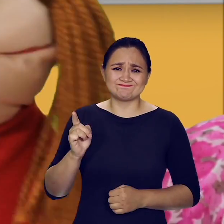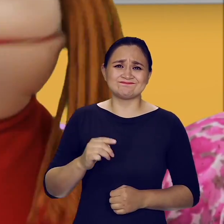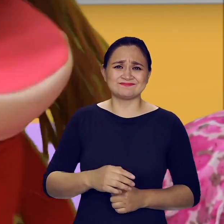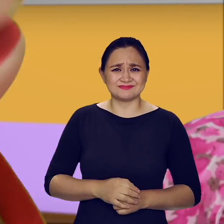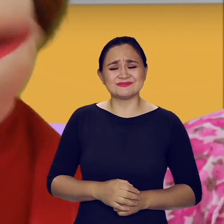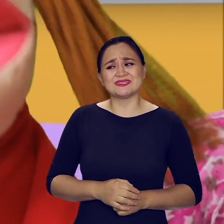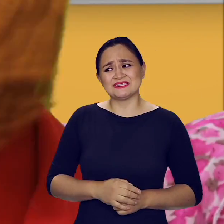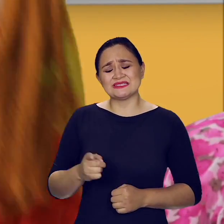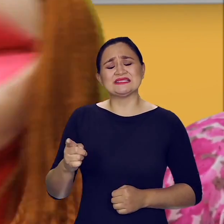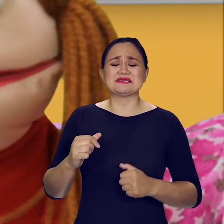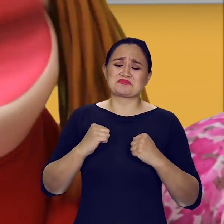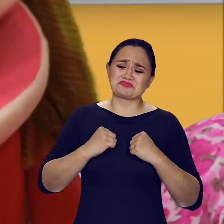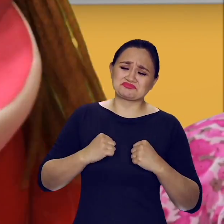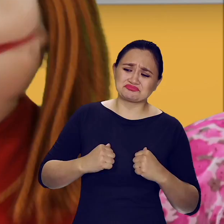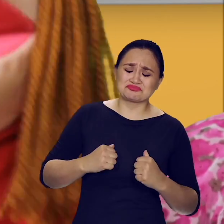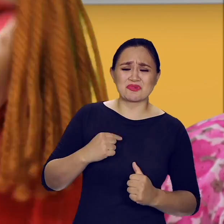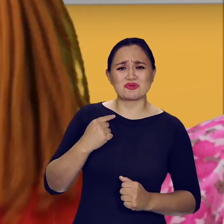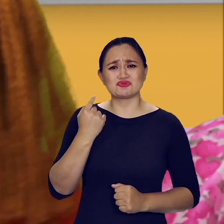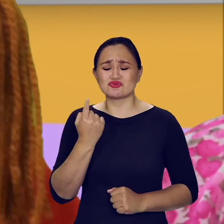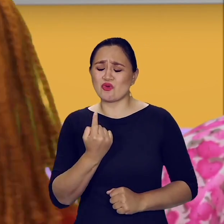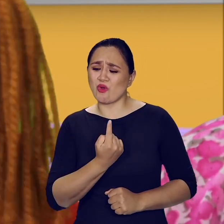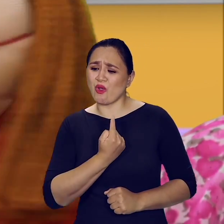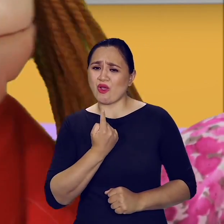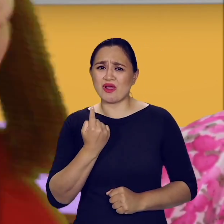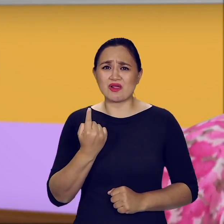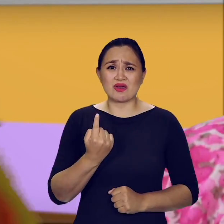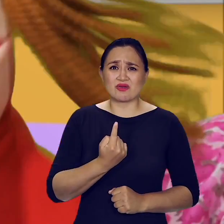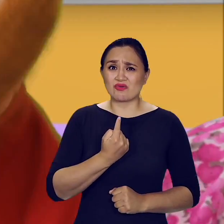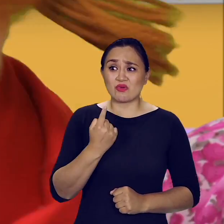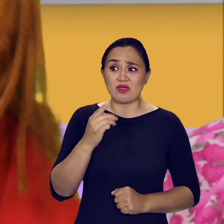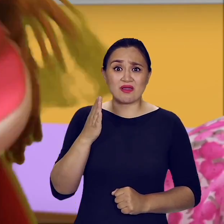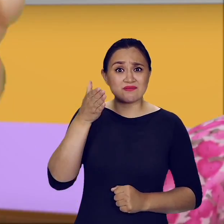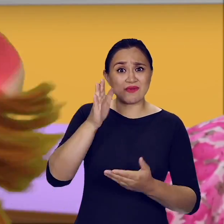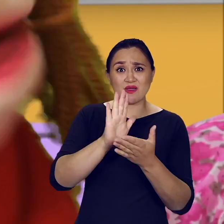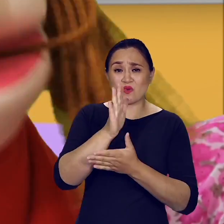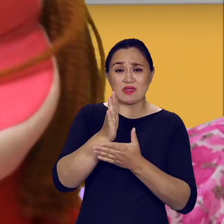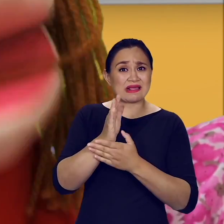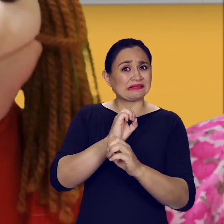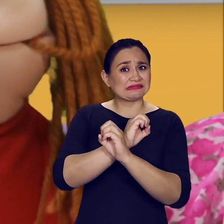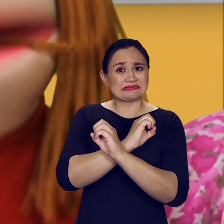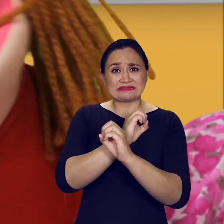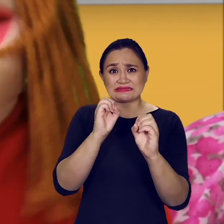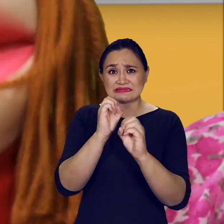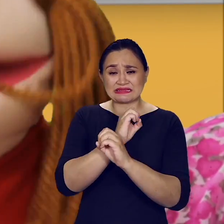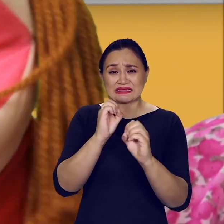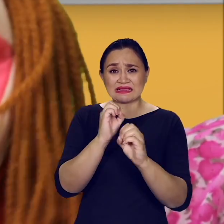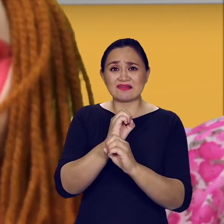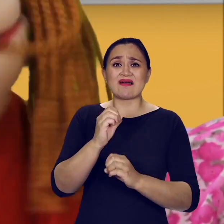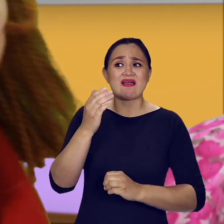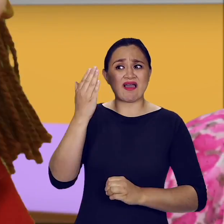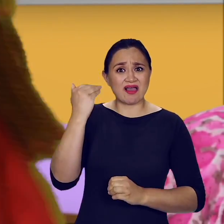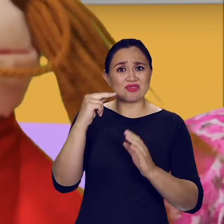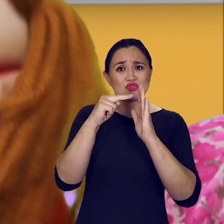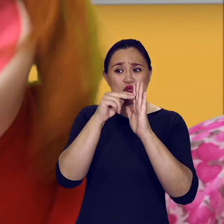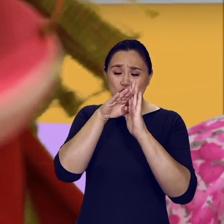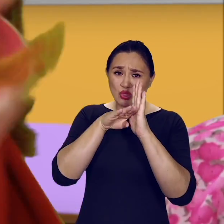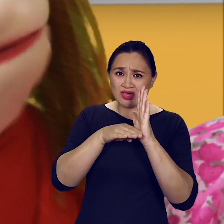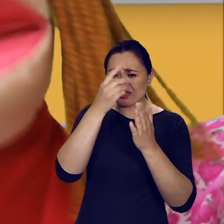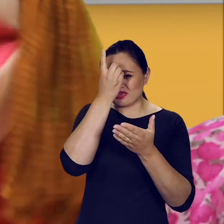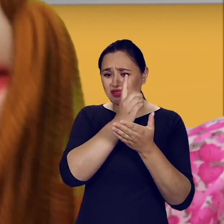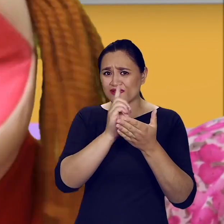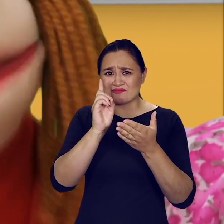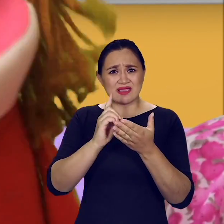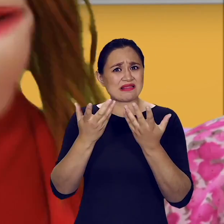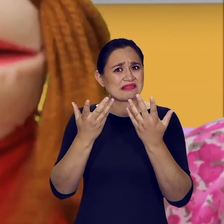está últimamente muy triste y solitaria. Ya no está yendo a la escuela. Le iba mal, no